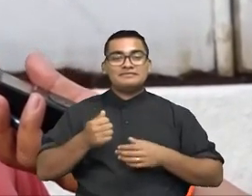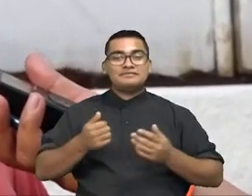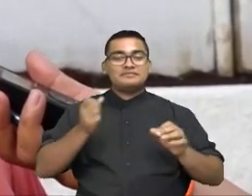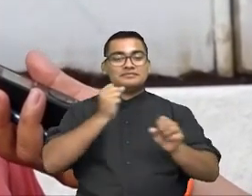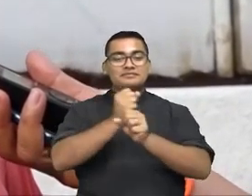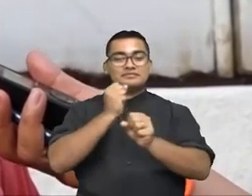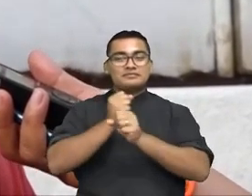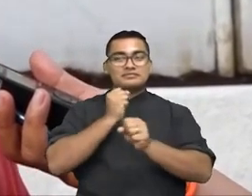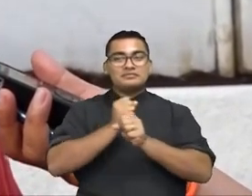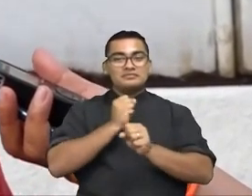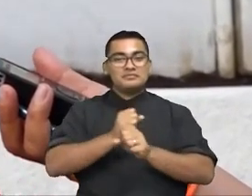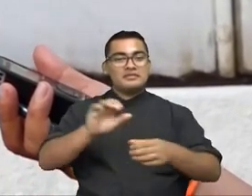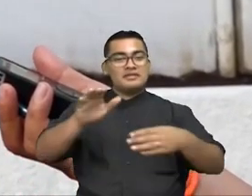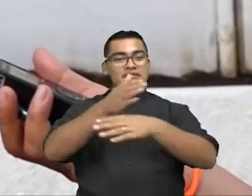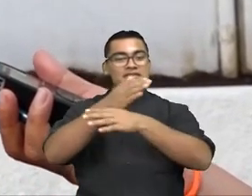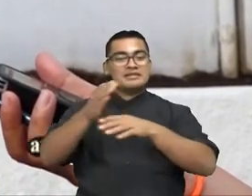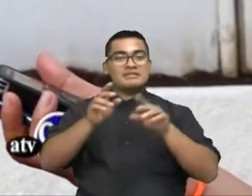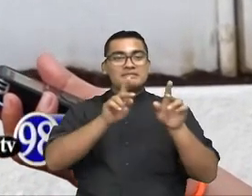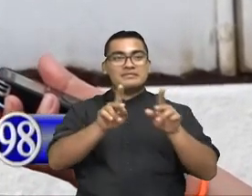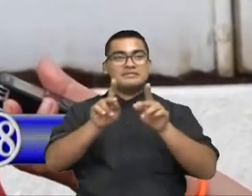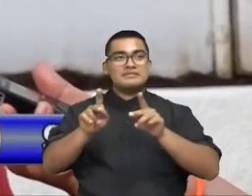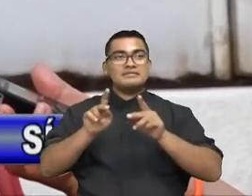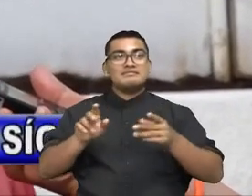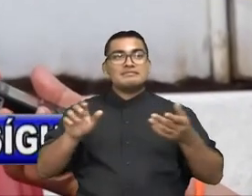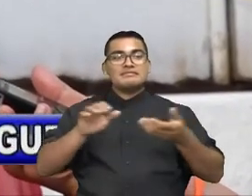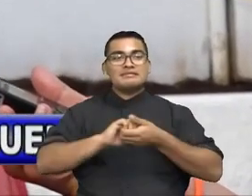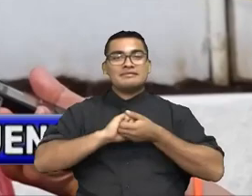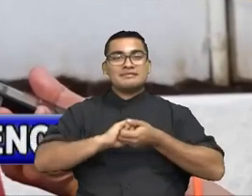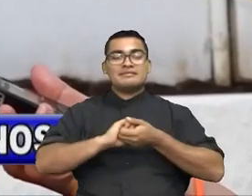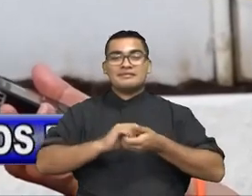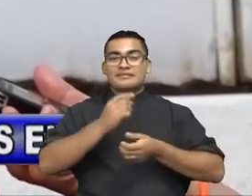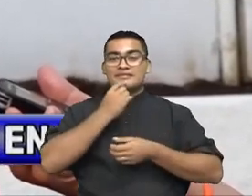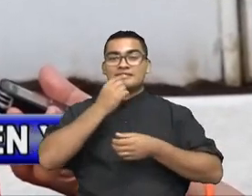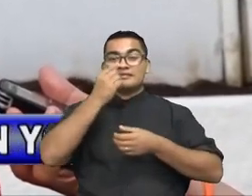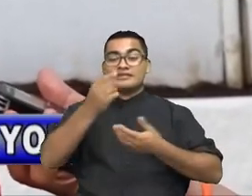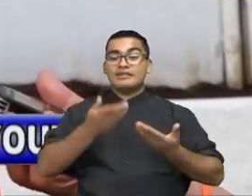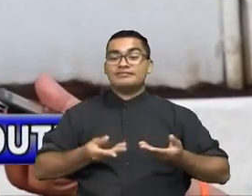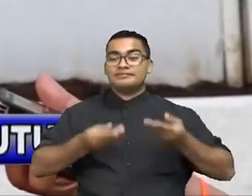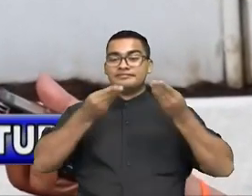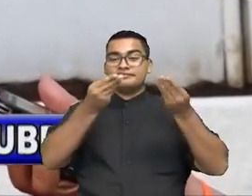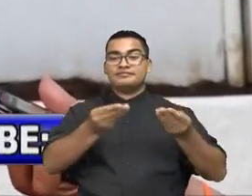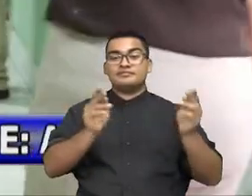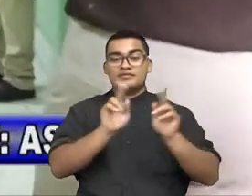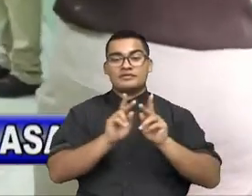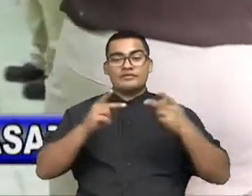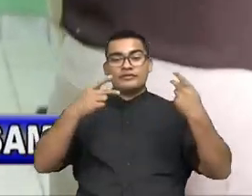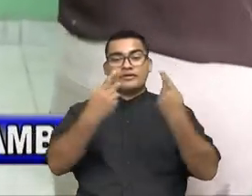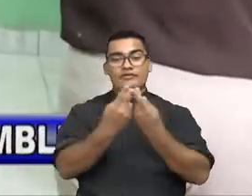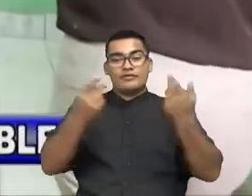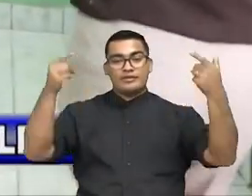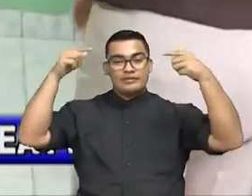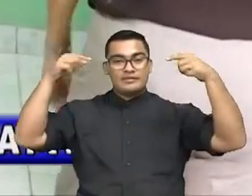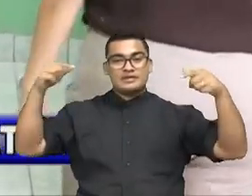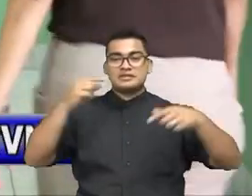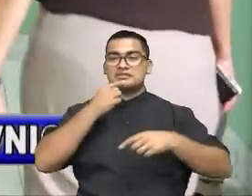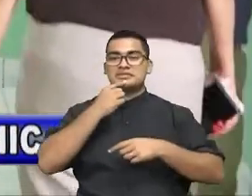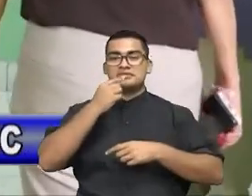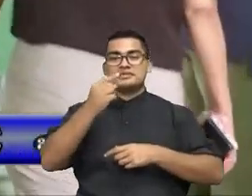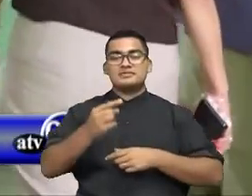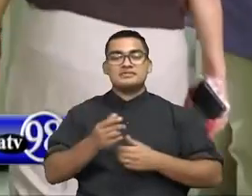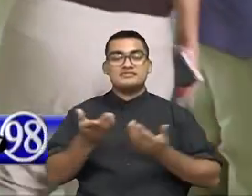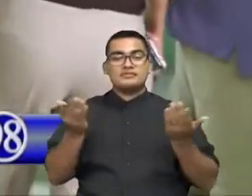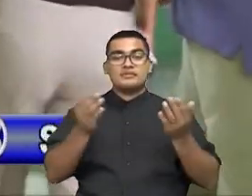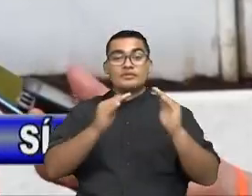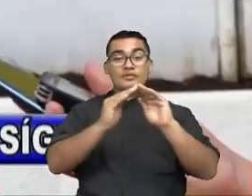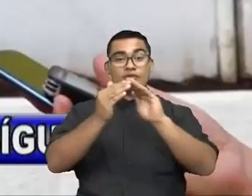trabajo de cada uno de los compañeros y compañeras y la entrega que se hace al pueblo de Masaya, eminentemente a la